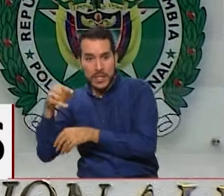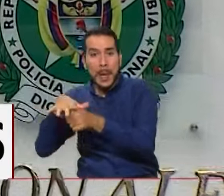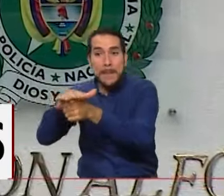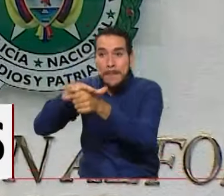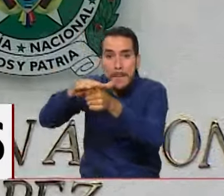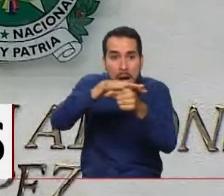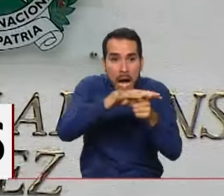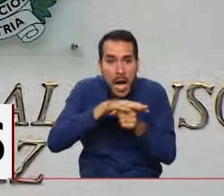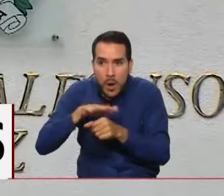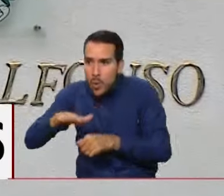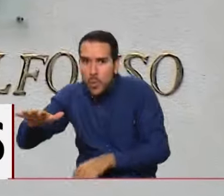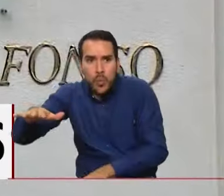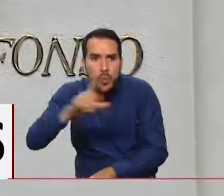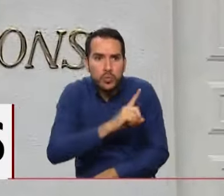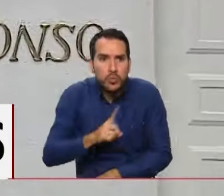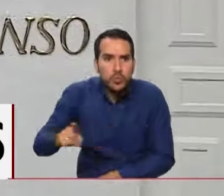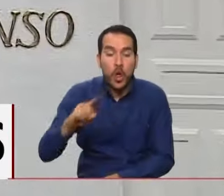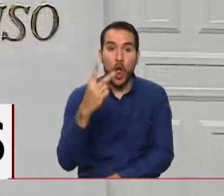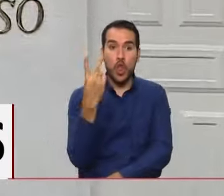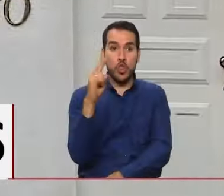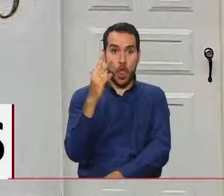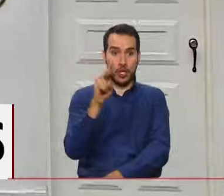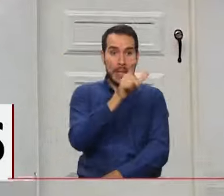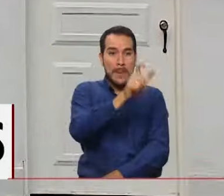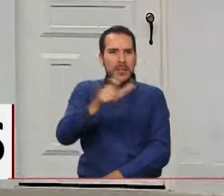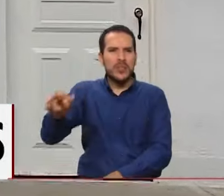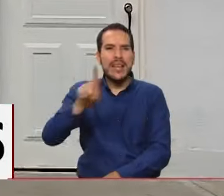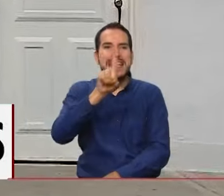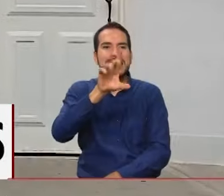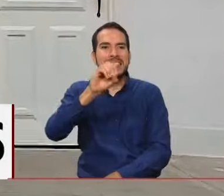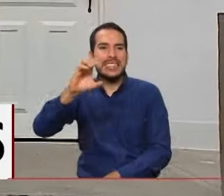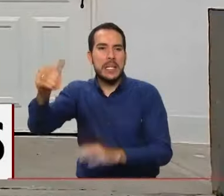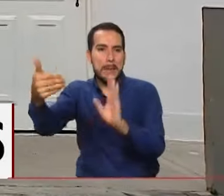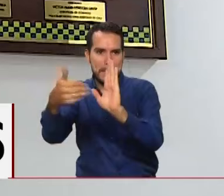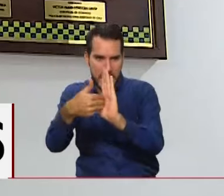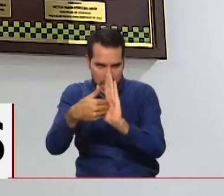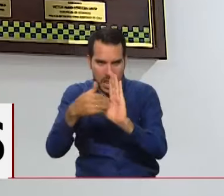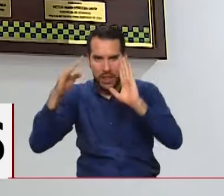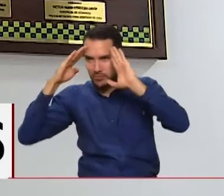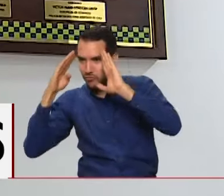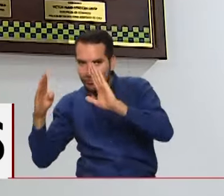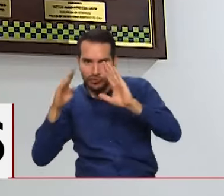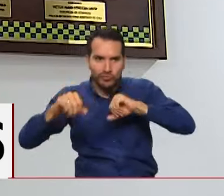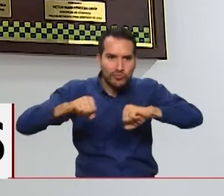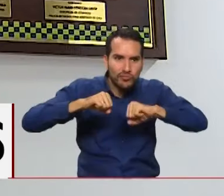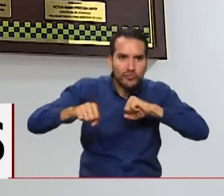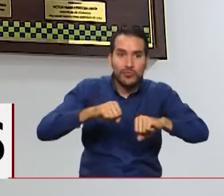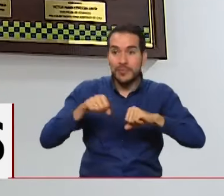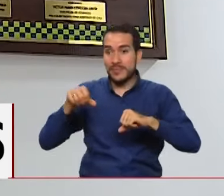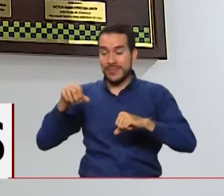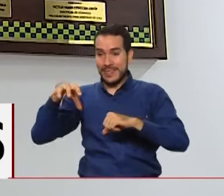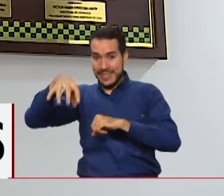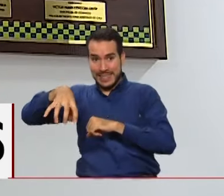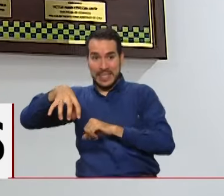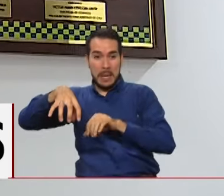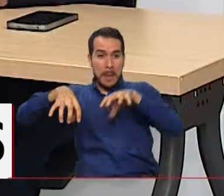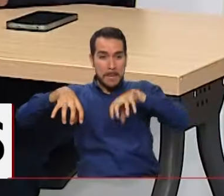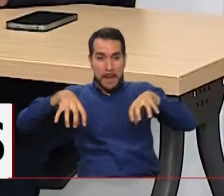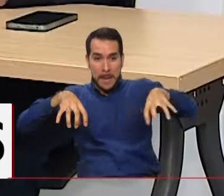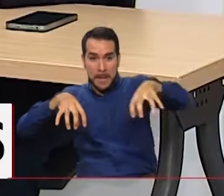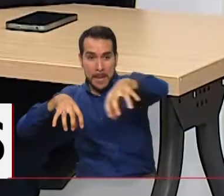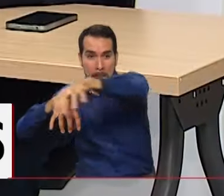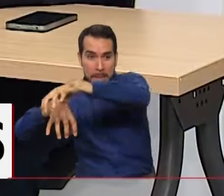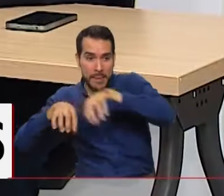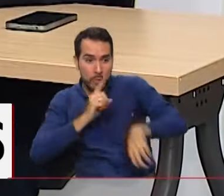a los más de 100 hombres y mujeres que hacen parte de estación de policía 12 cuadrantes vamos a seguir trabajando de